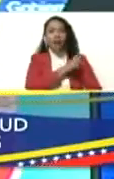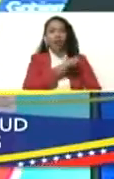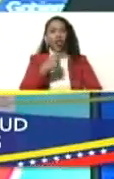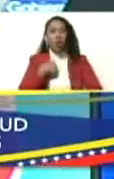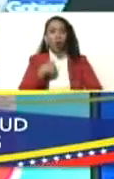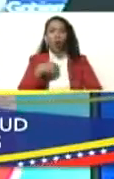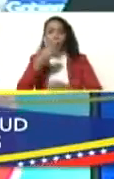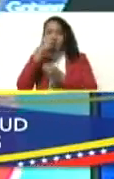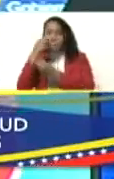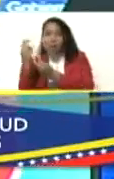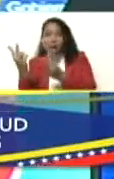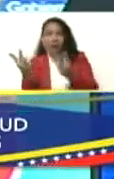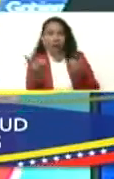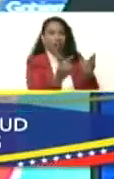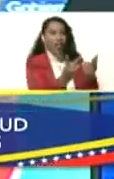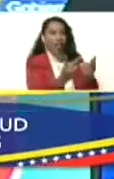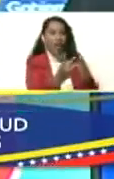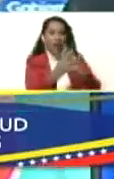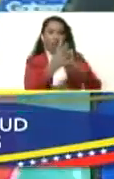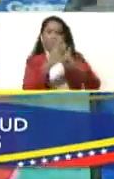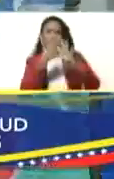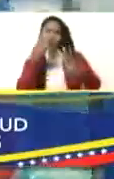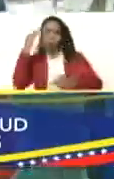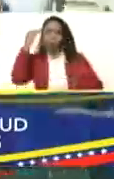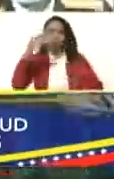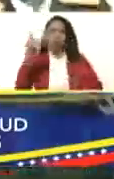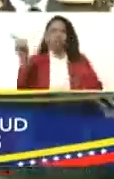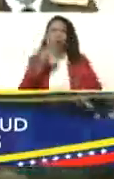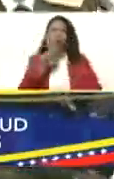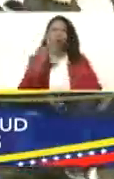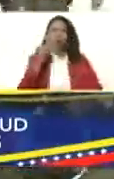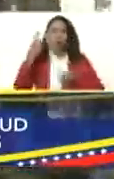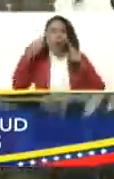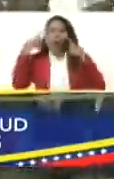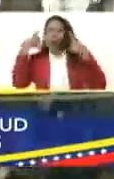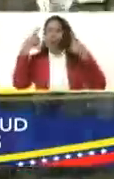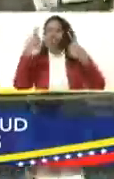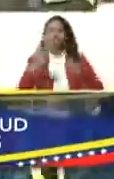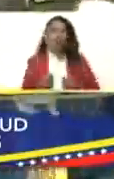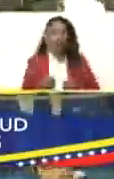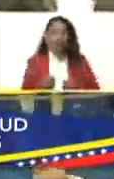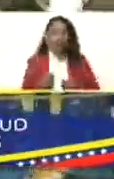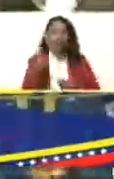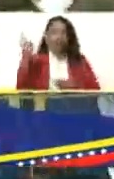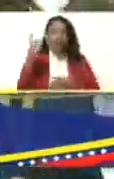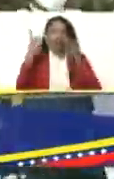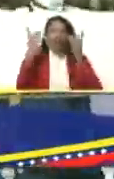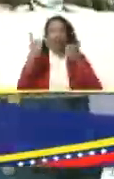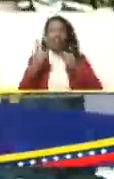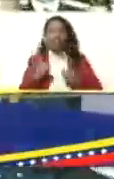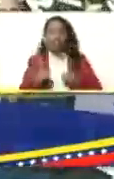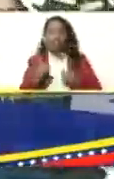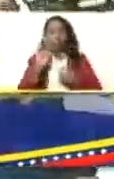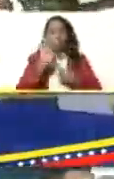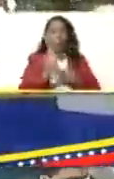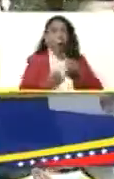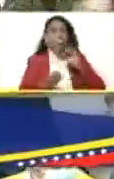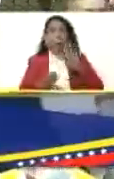la bienvenida a filas militares, a estos jóvenes profesionales que han decidido dar un paso para